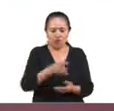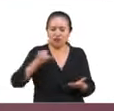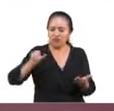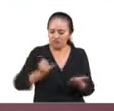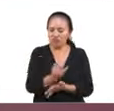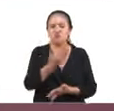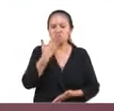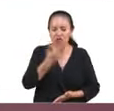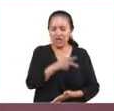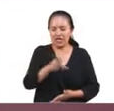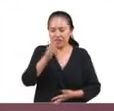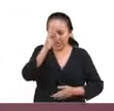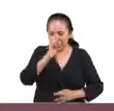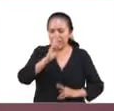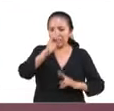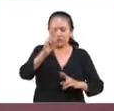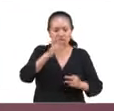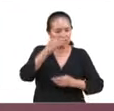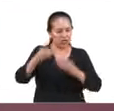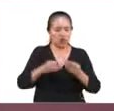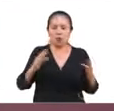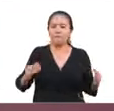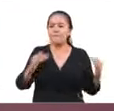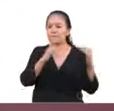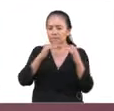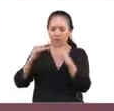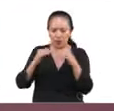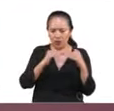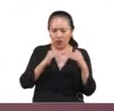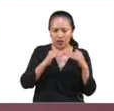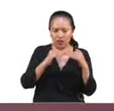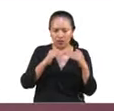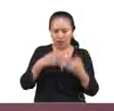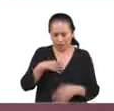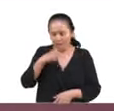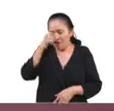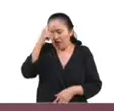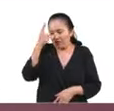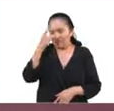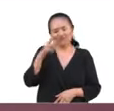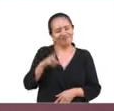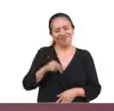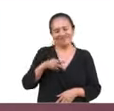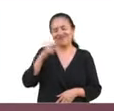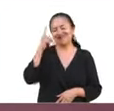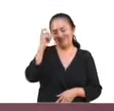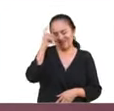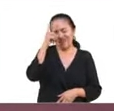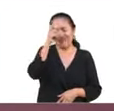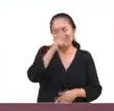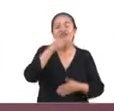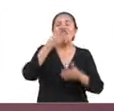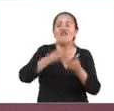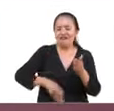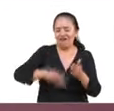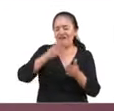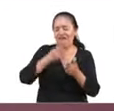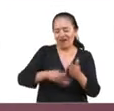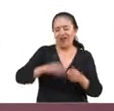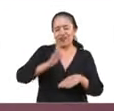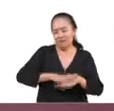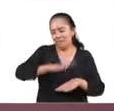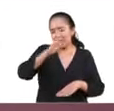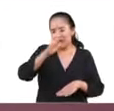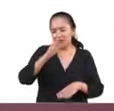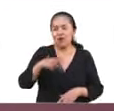bienestar, respeto y igualdad. No ha sido fácil el camino y aún nos queda mucho por andar,